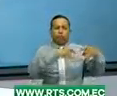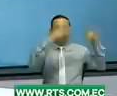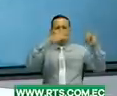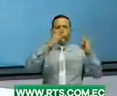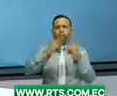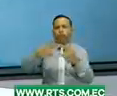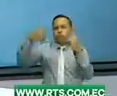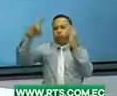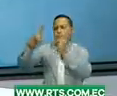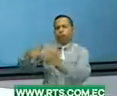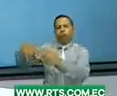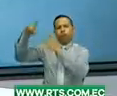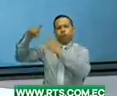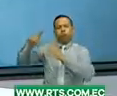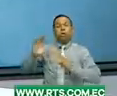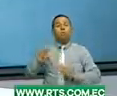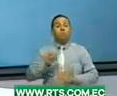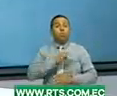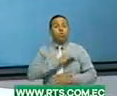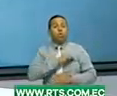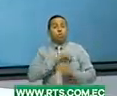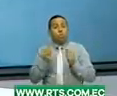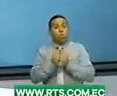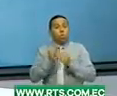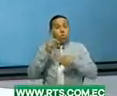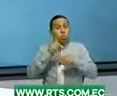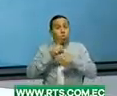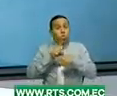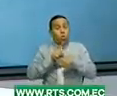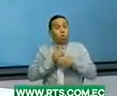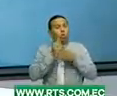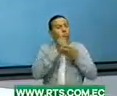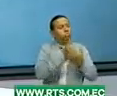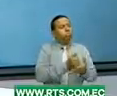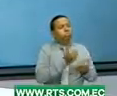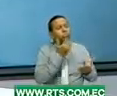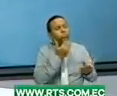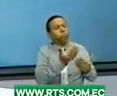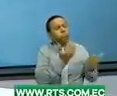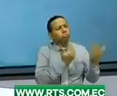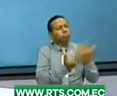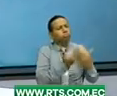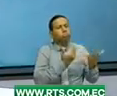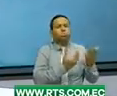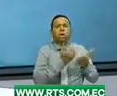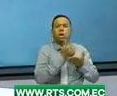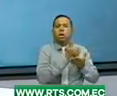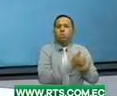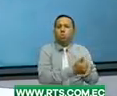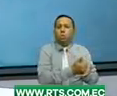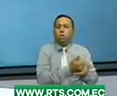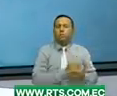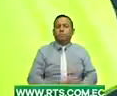municipio a través de su personal de salud y Carlos Julio Grumetti nos cuenta que la atención que se brinda es primaria.